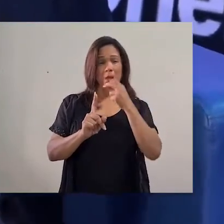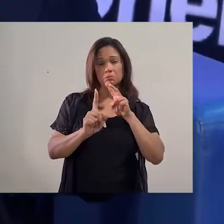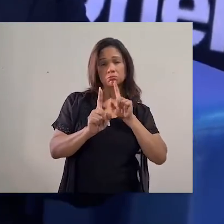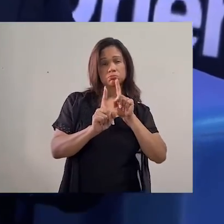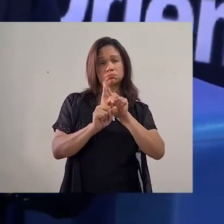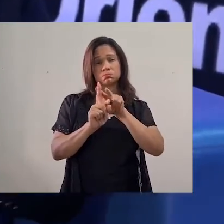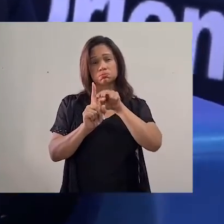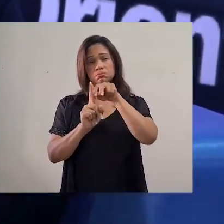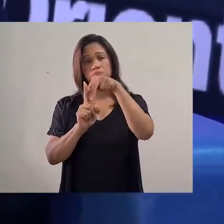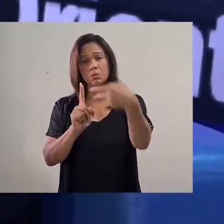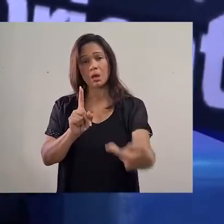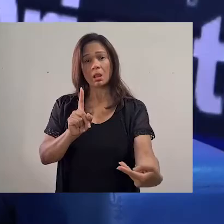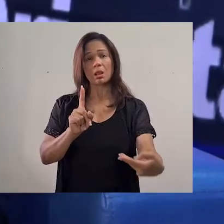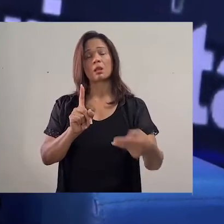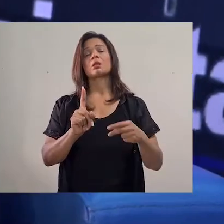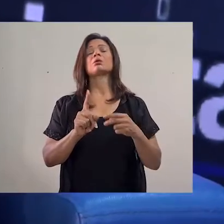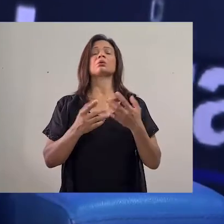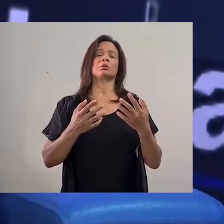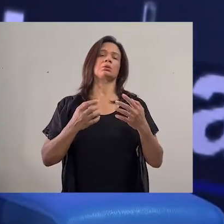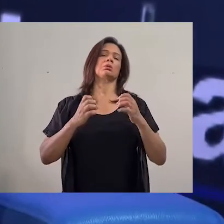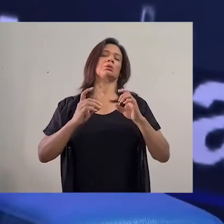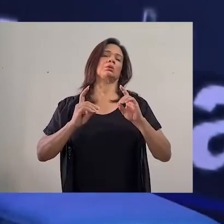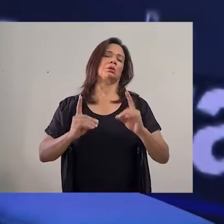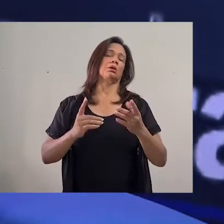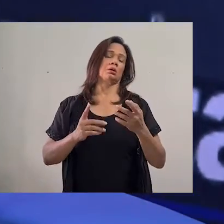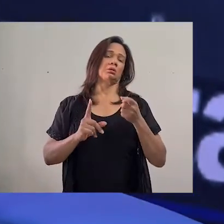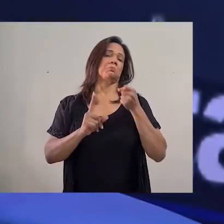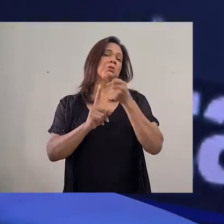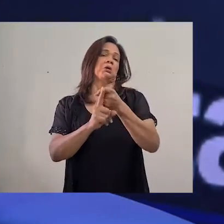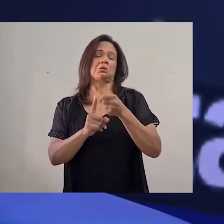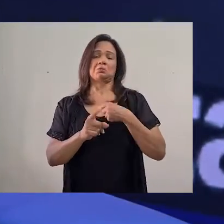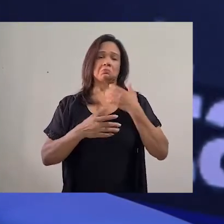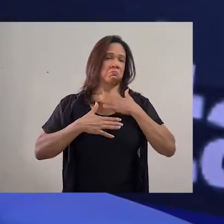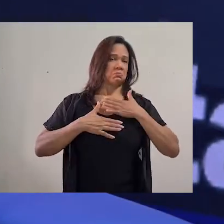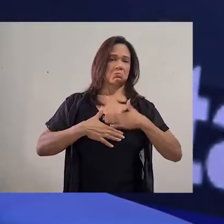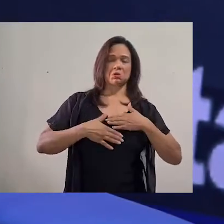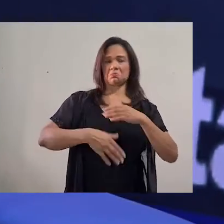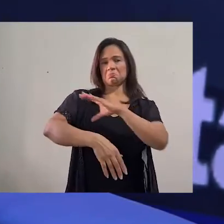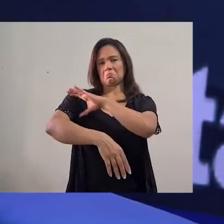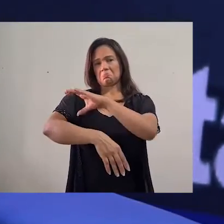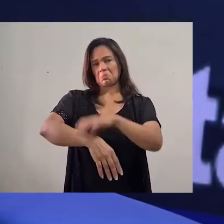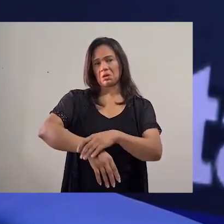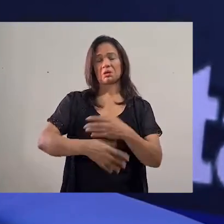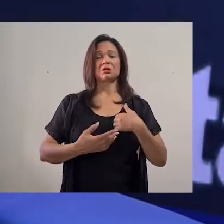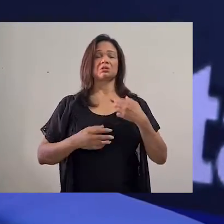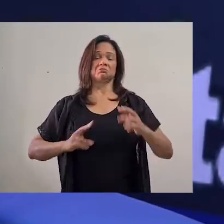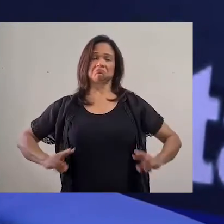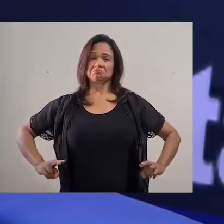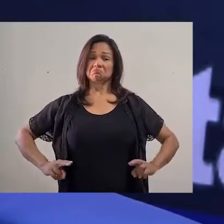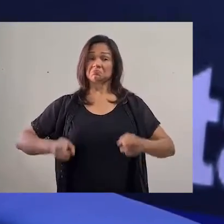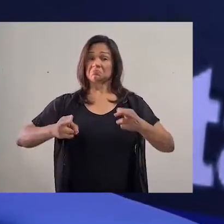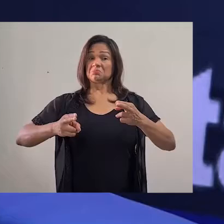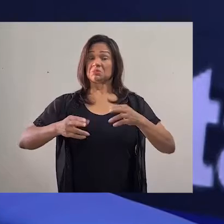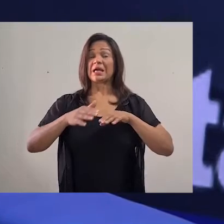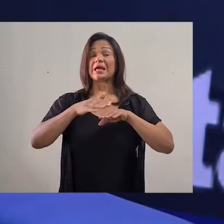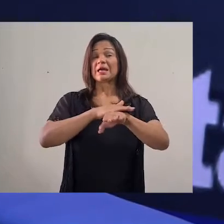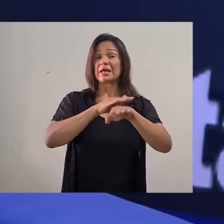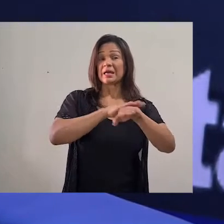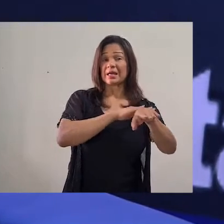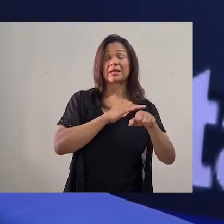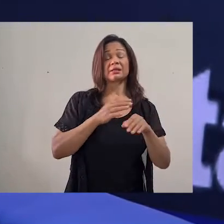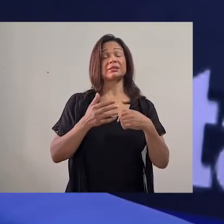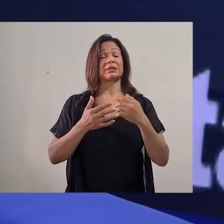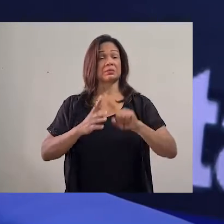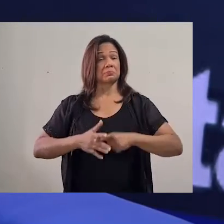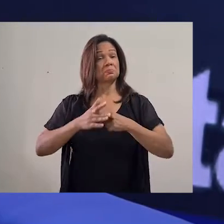y llegar a otro nivel más complejo que sería la educación, pudiera afectarle algún órgano. Esas personas que van en silla de ruedas, ese nivel